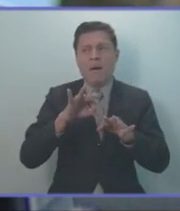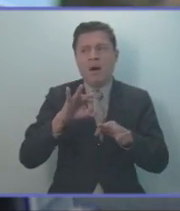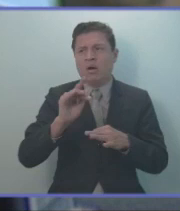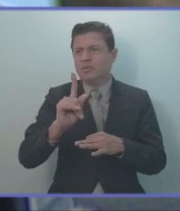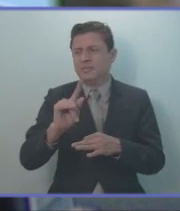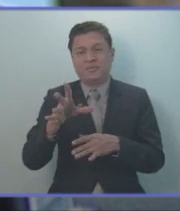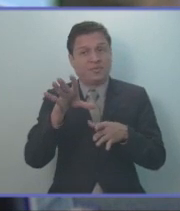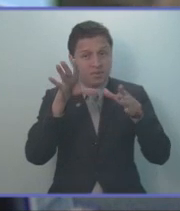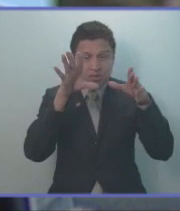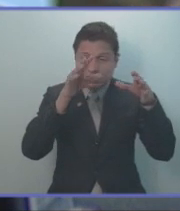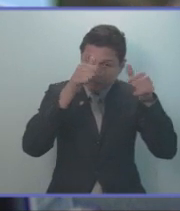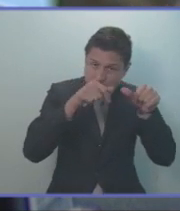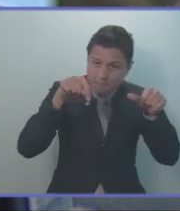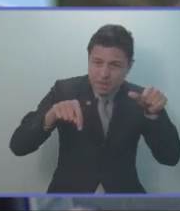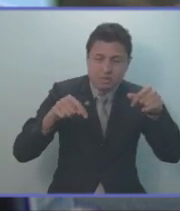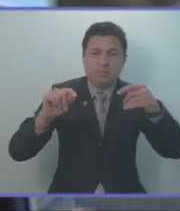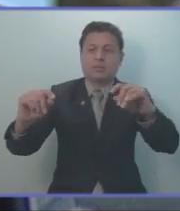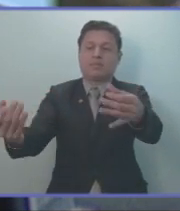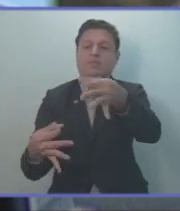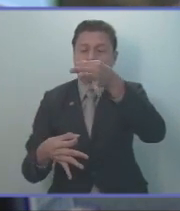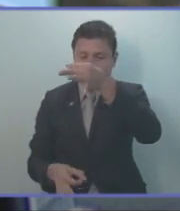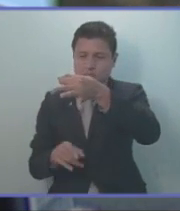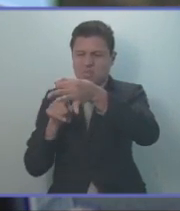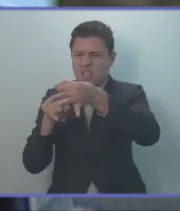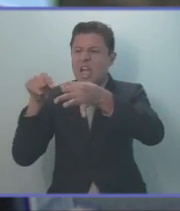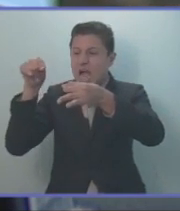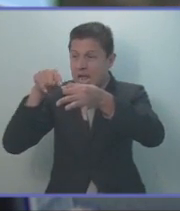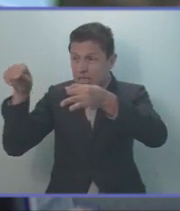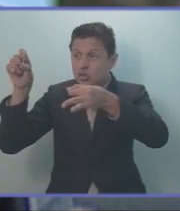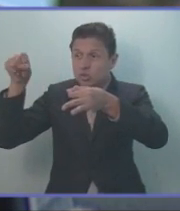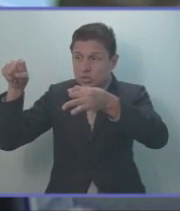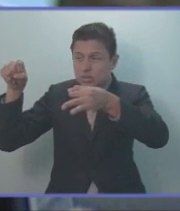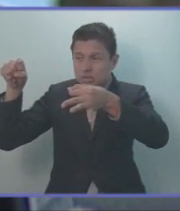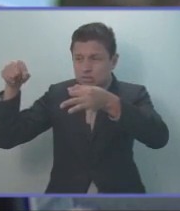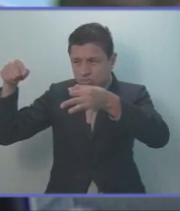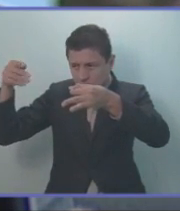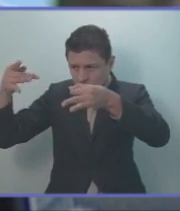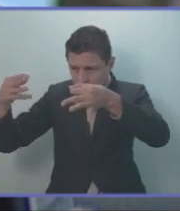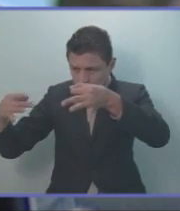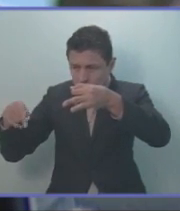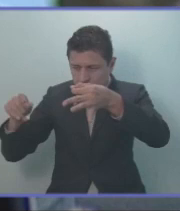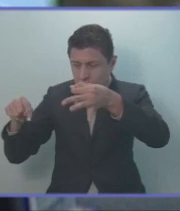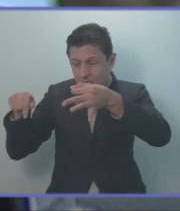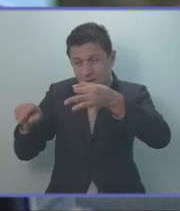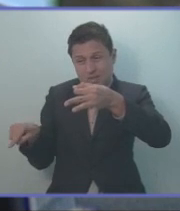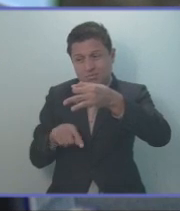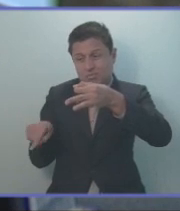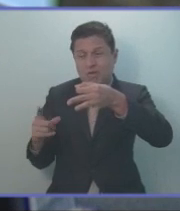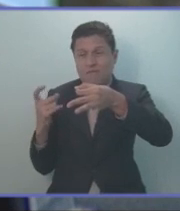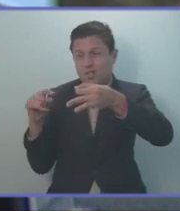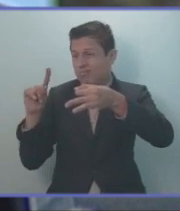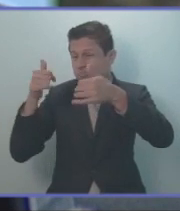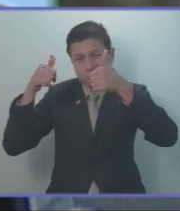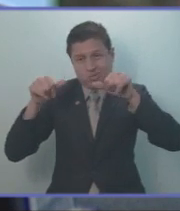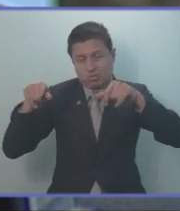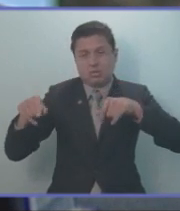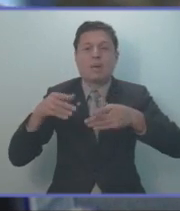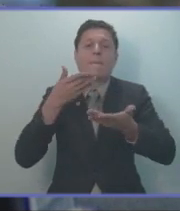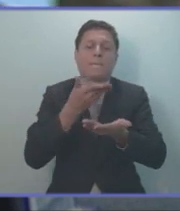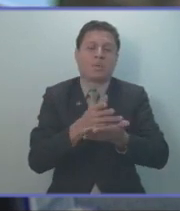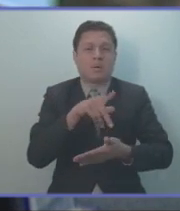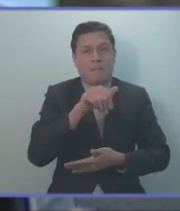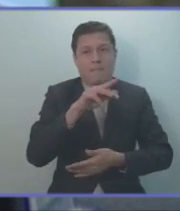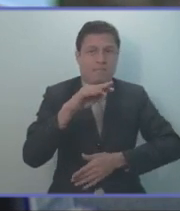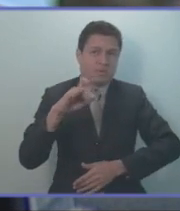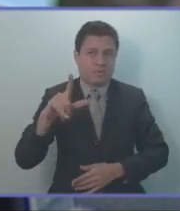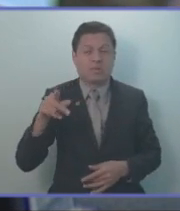la petición, ya sea aprobado, desechado, dejando pendiente el resto. En el dictamen recomendable, de